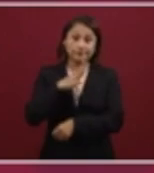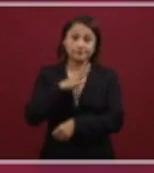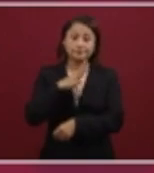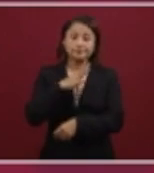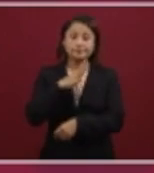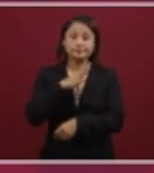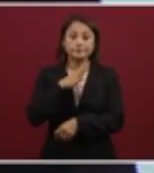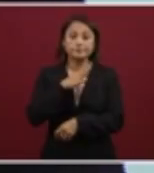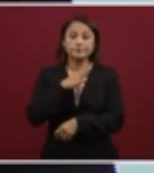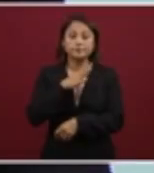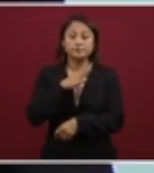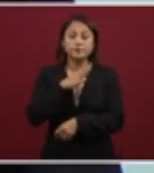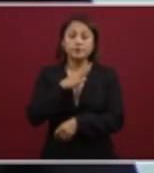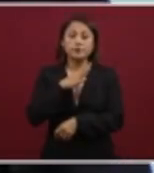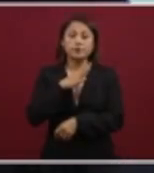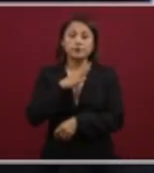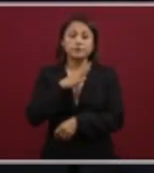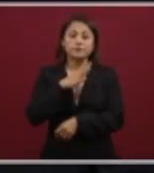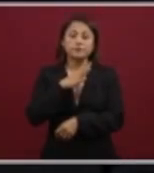entonces tendrían